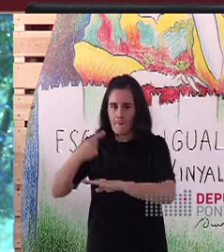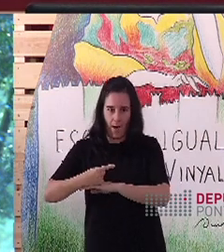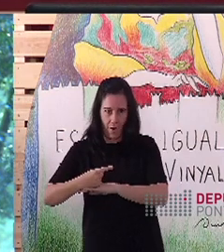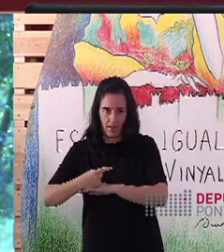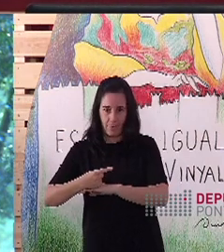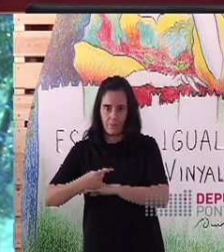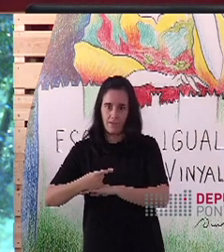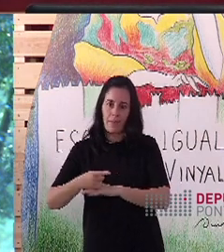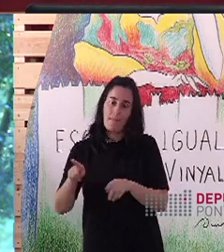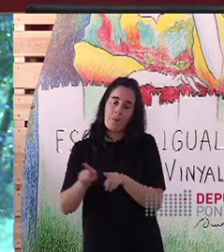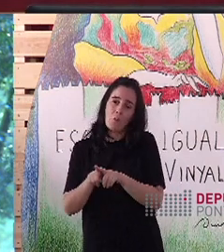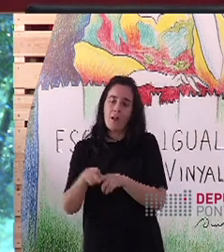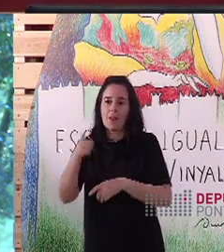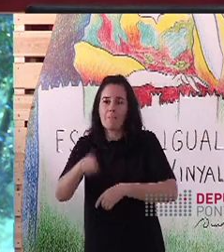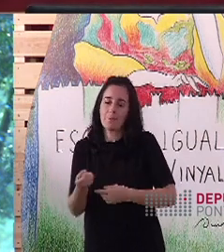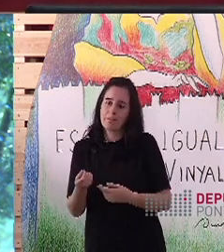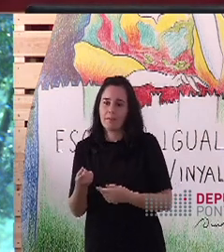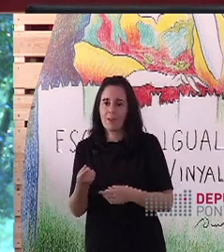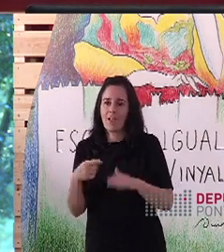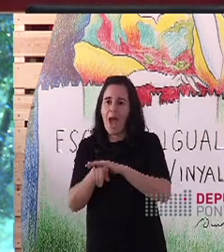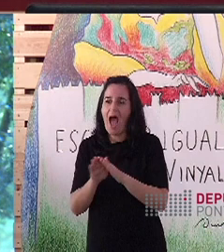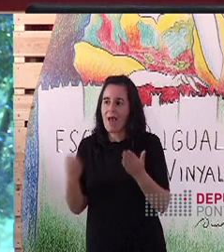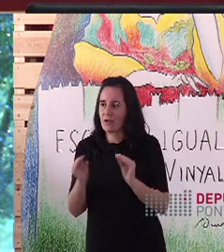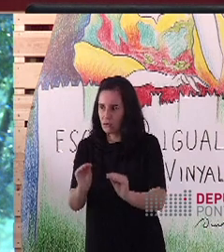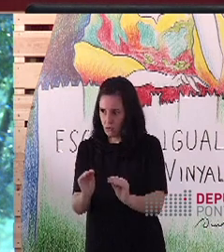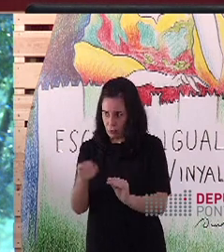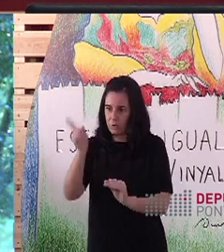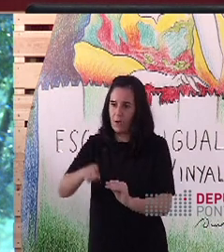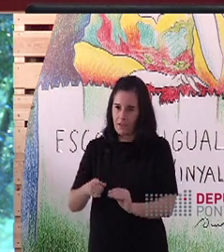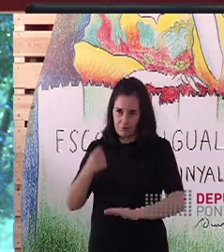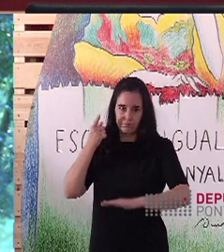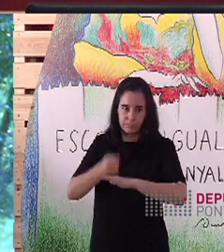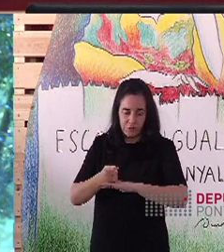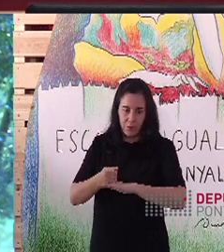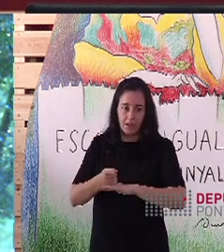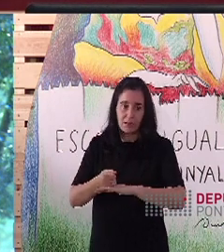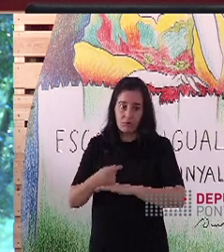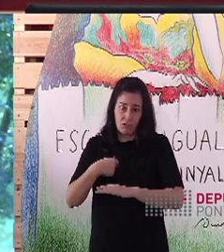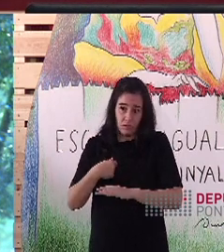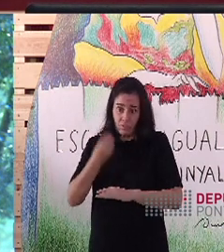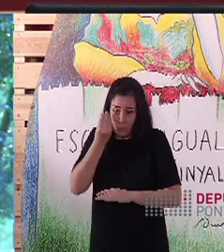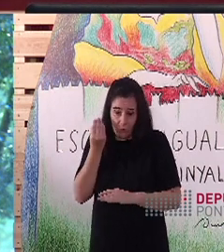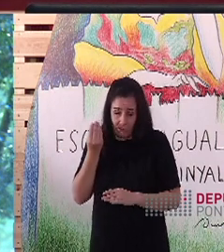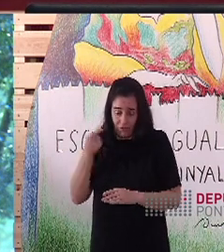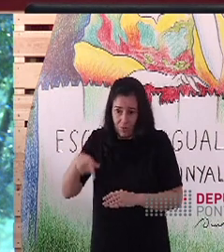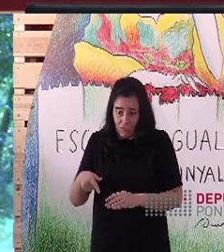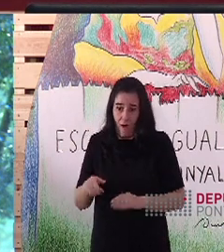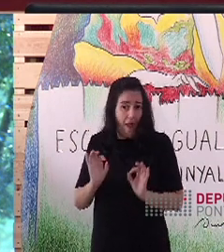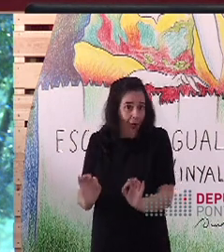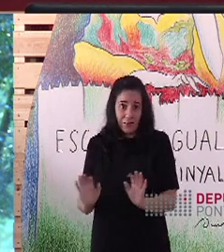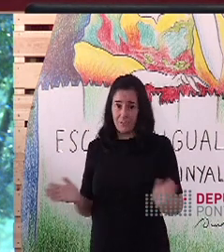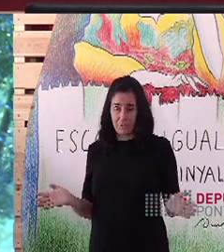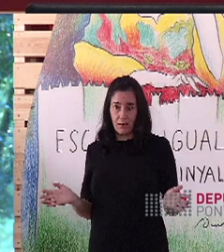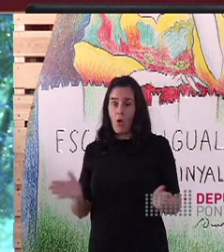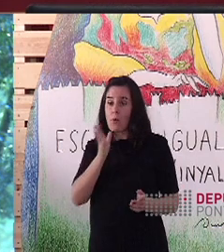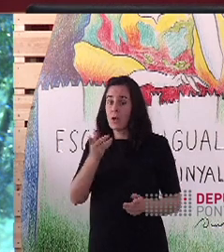correlativamente imponer su agenda, esto no creo que se pueda discutir, porque todos los días quienes militamos